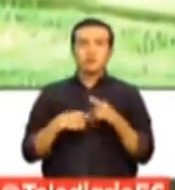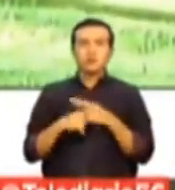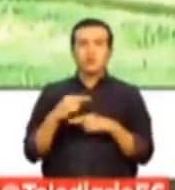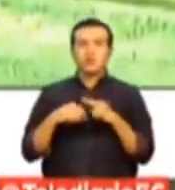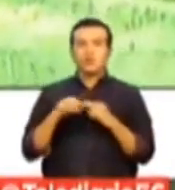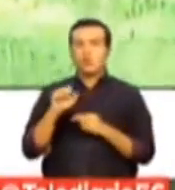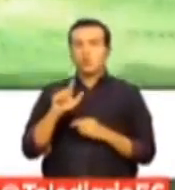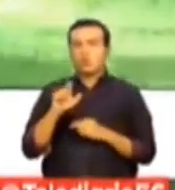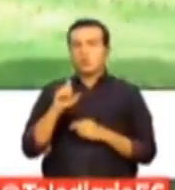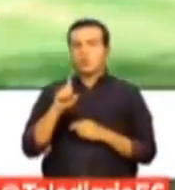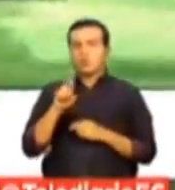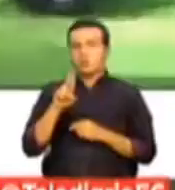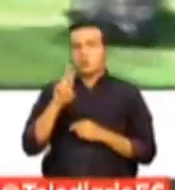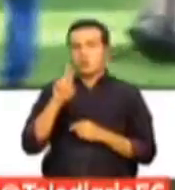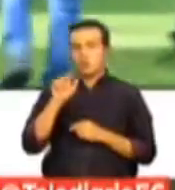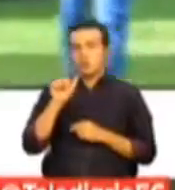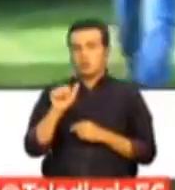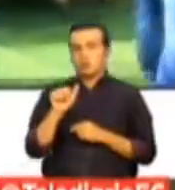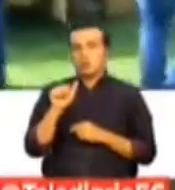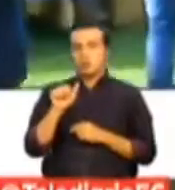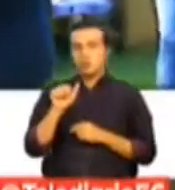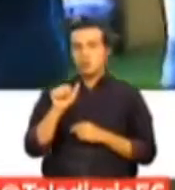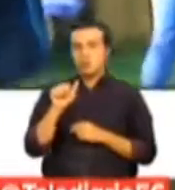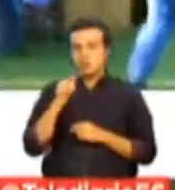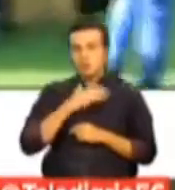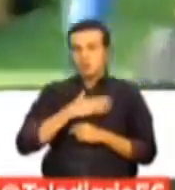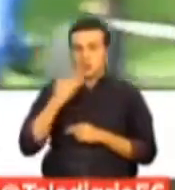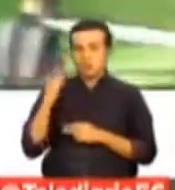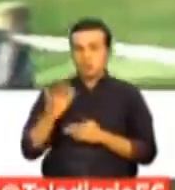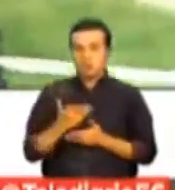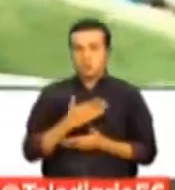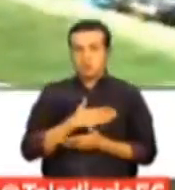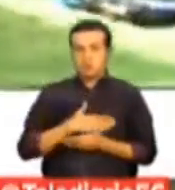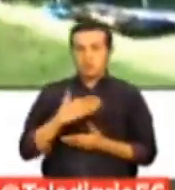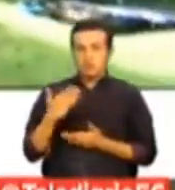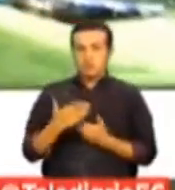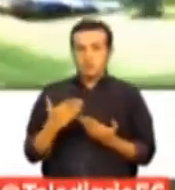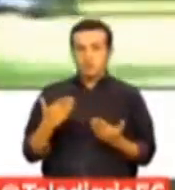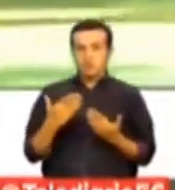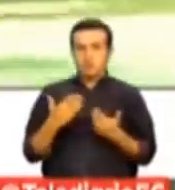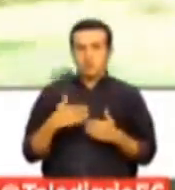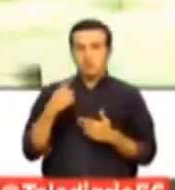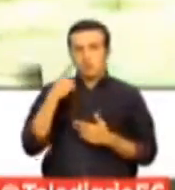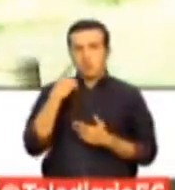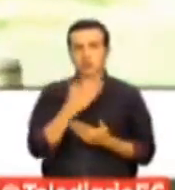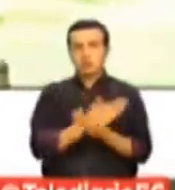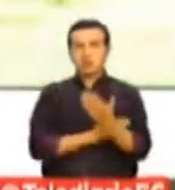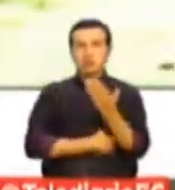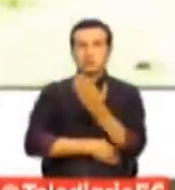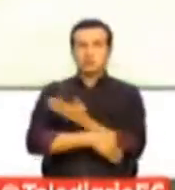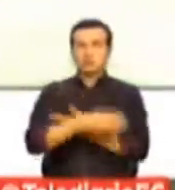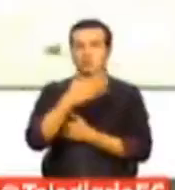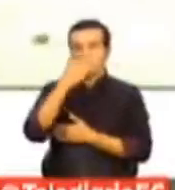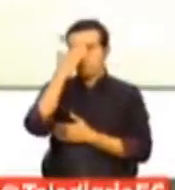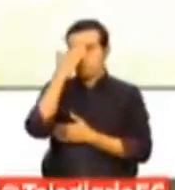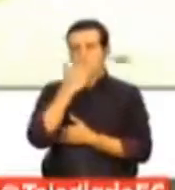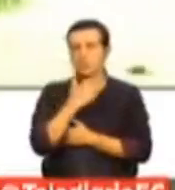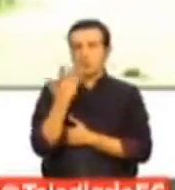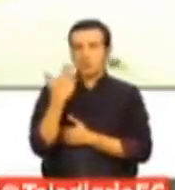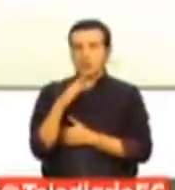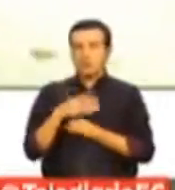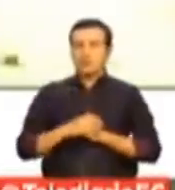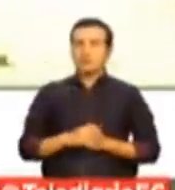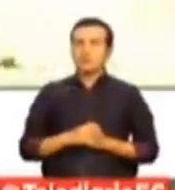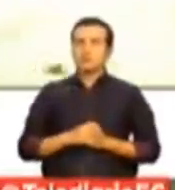emprendimiento, Alexandra. Alejandra, si me puedes acompañar un momentito, por favor, tenemos camisetas. Tengo entendido que ustedes